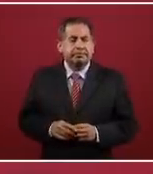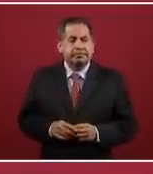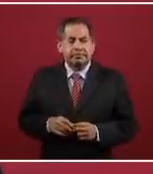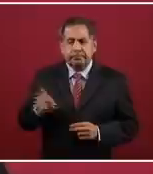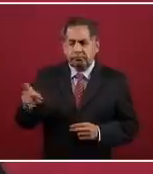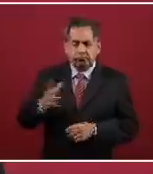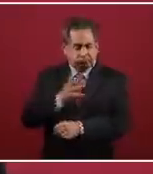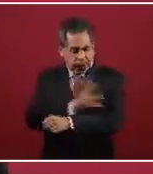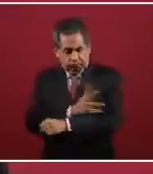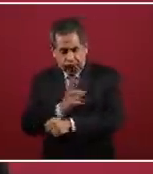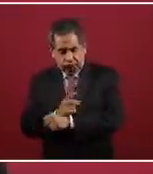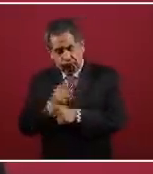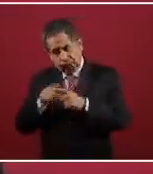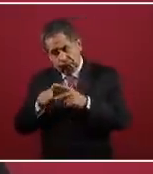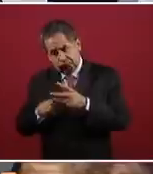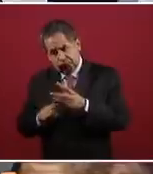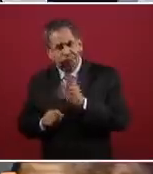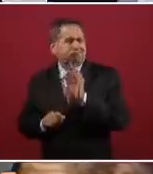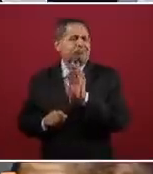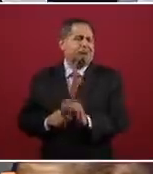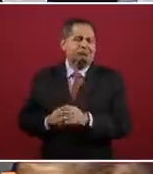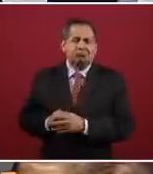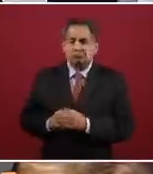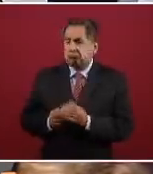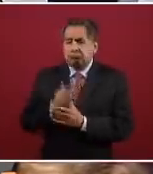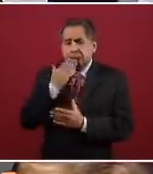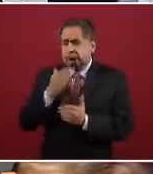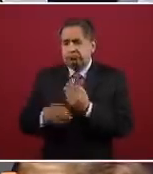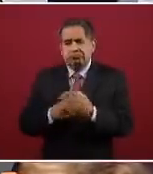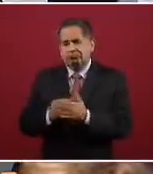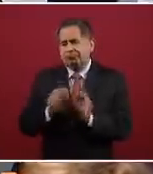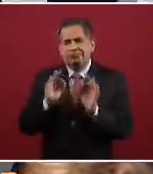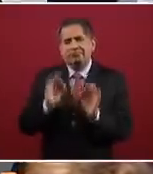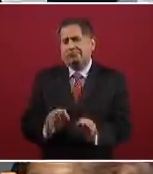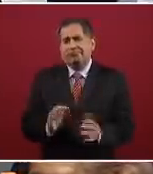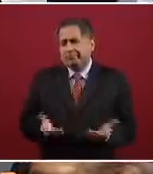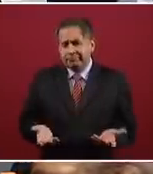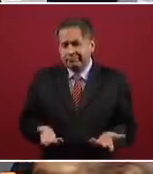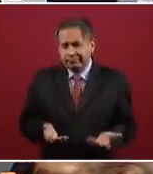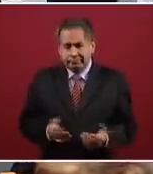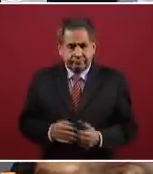es honesto, vamos de gane.